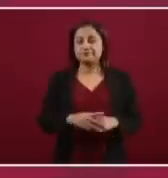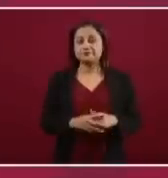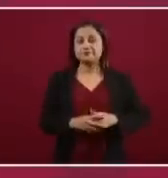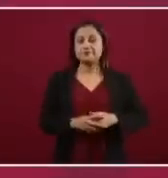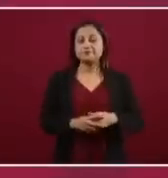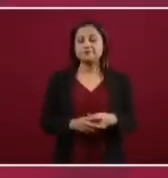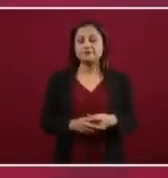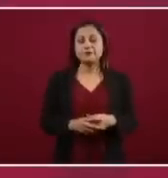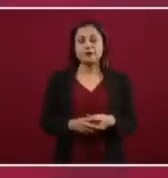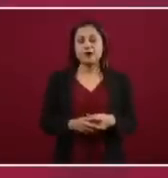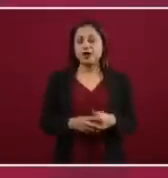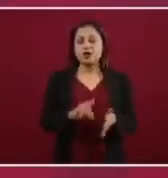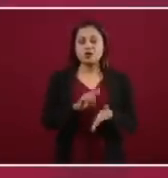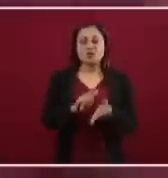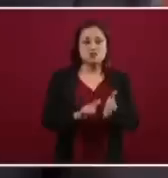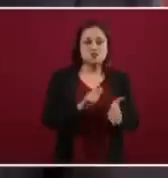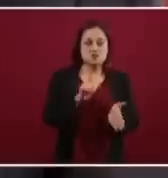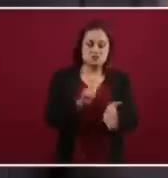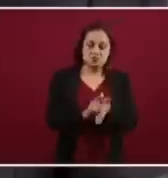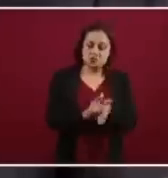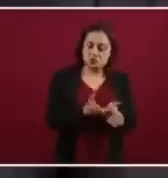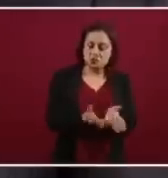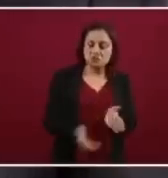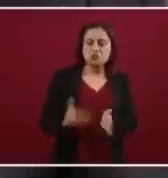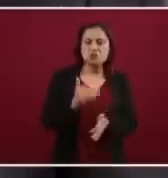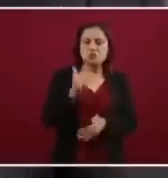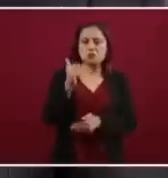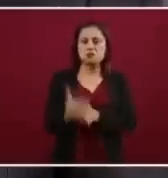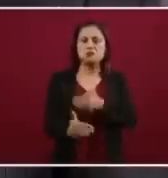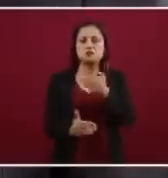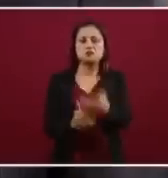un gran avance. ¿Cómo le van a hacer?